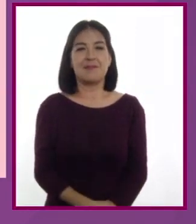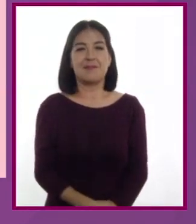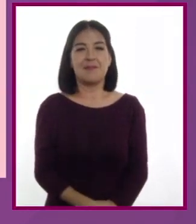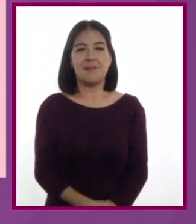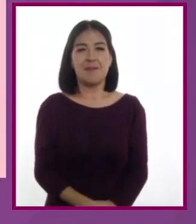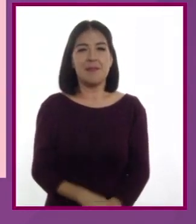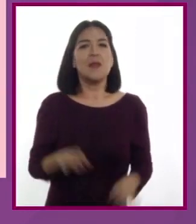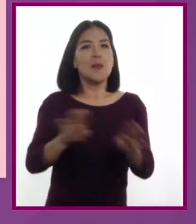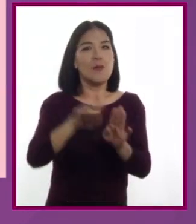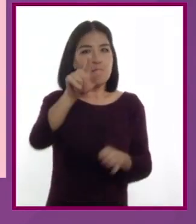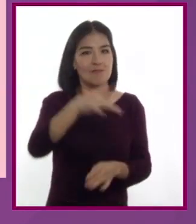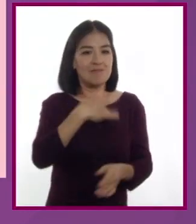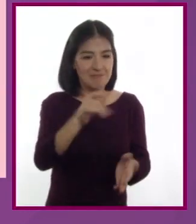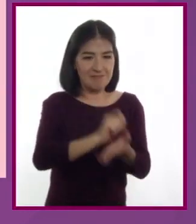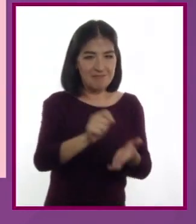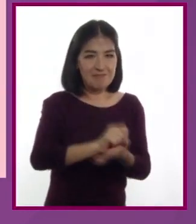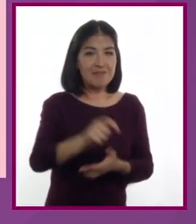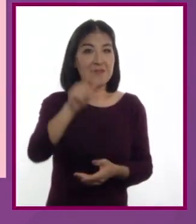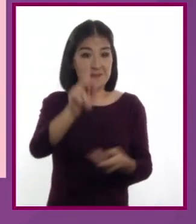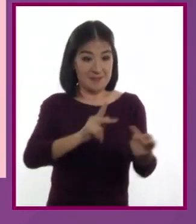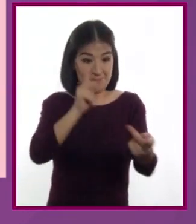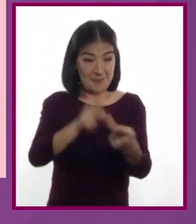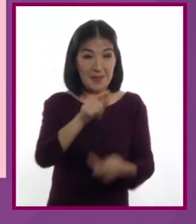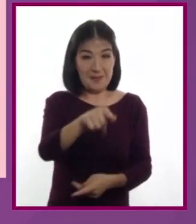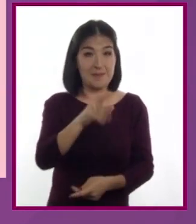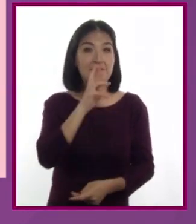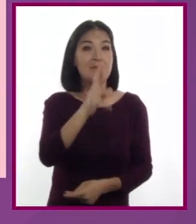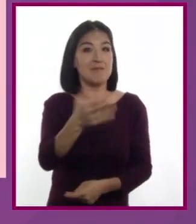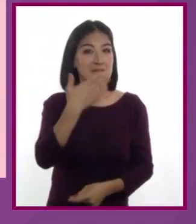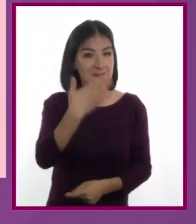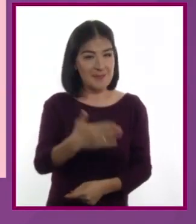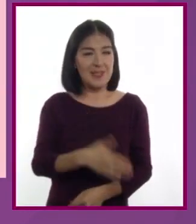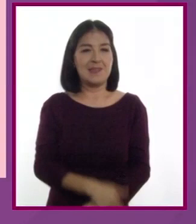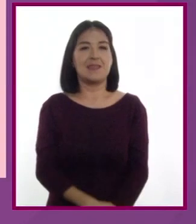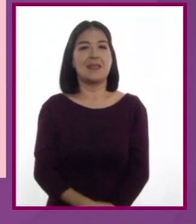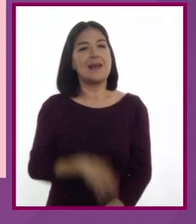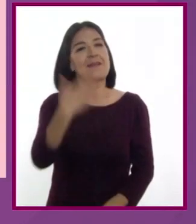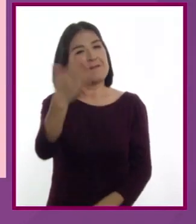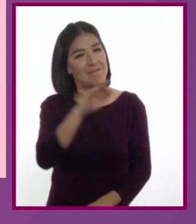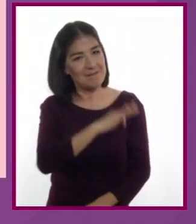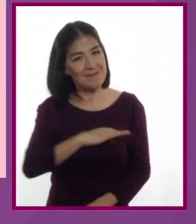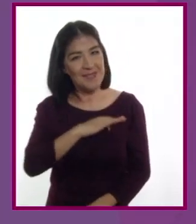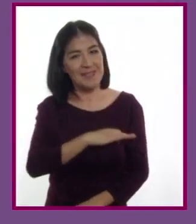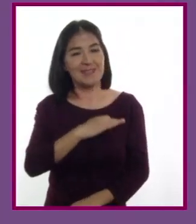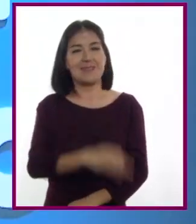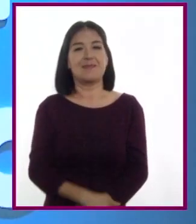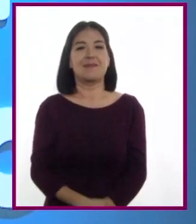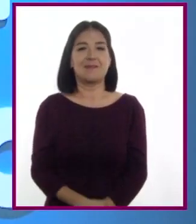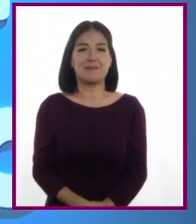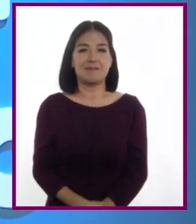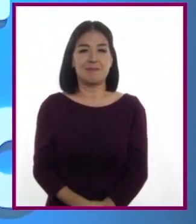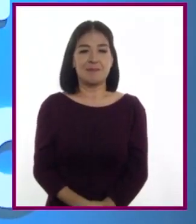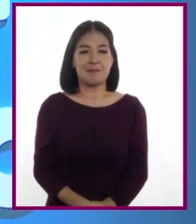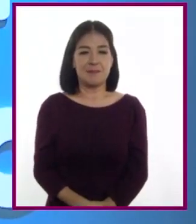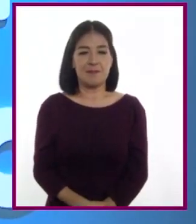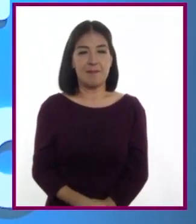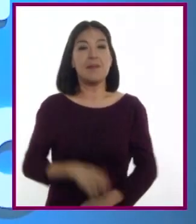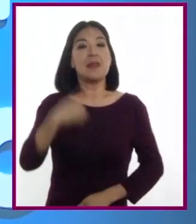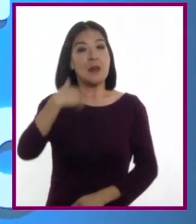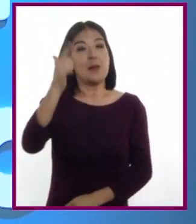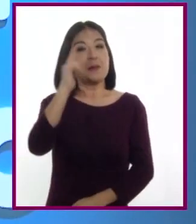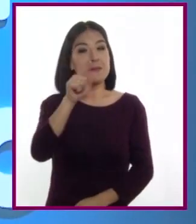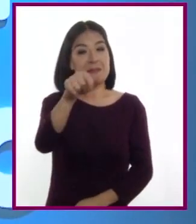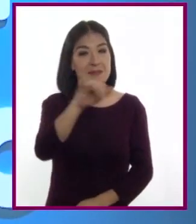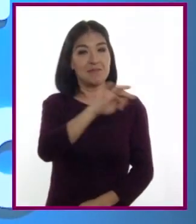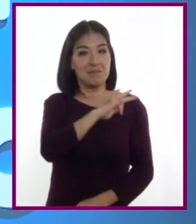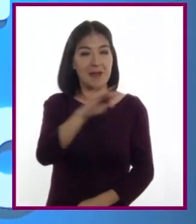¿Cómo les fue a ustedes? ¿Coincidió su resultado con el de ella? ¡Felicidades! Espero que les haya